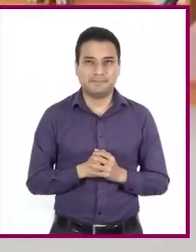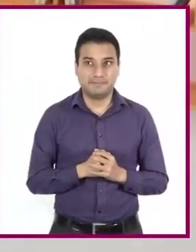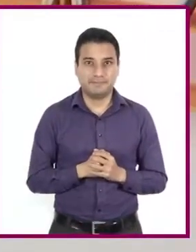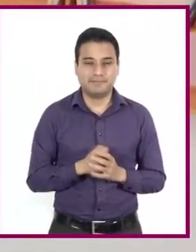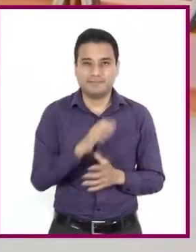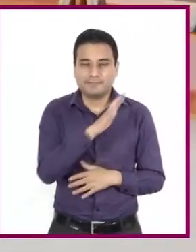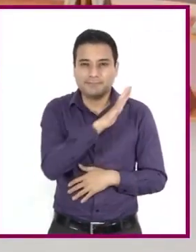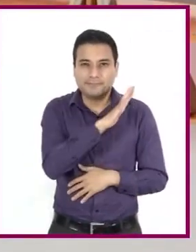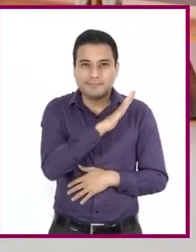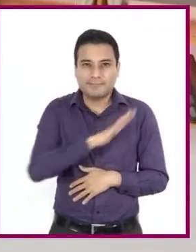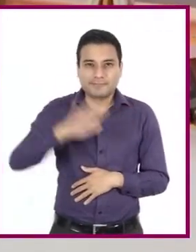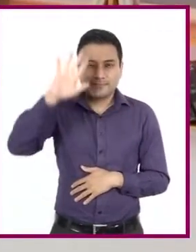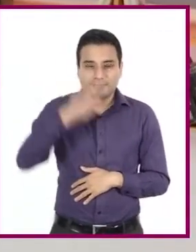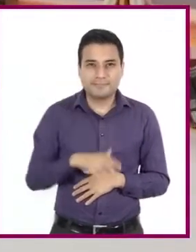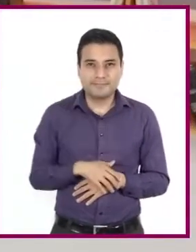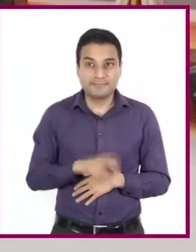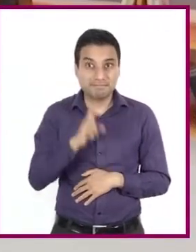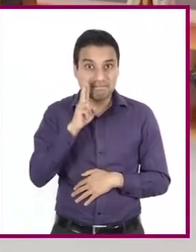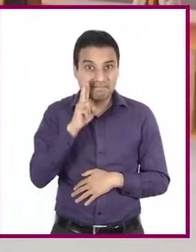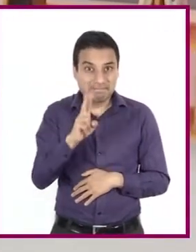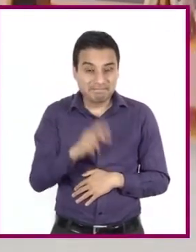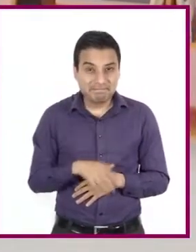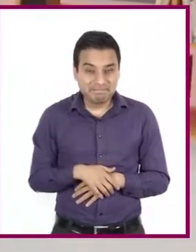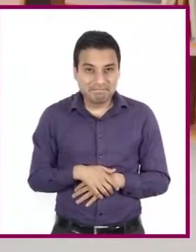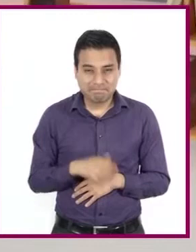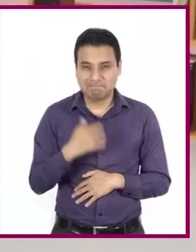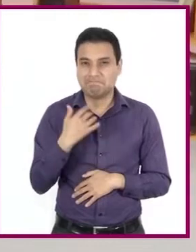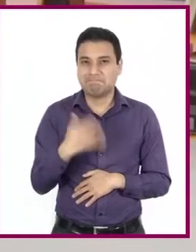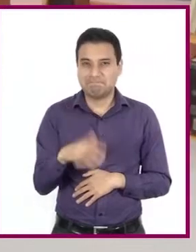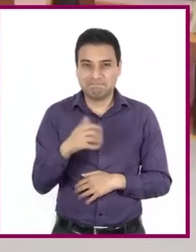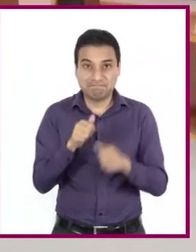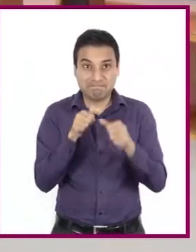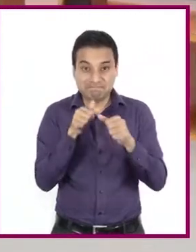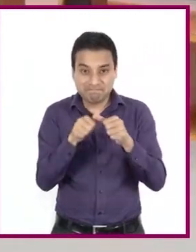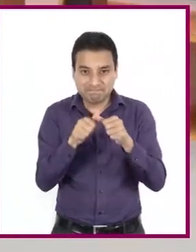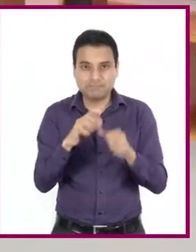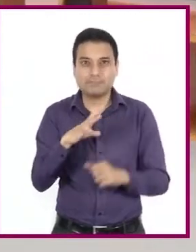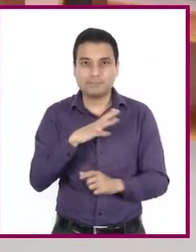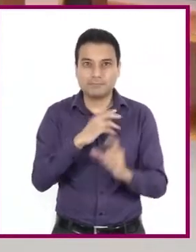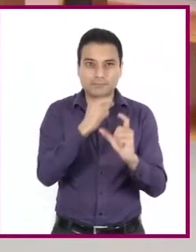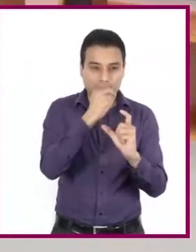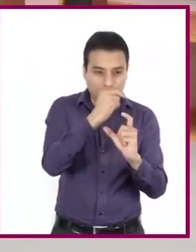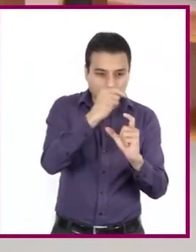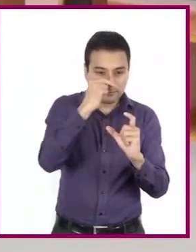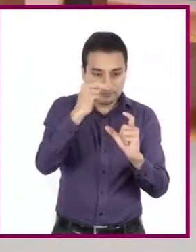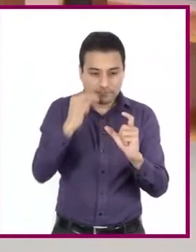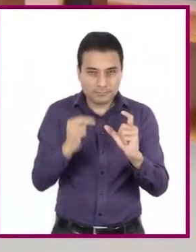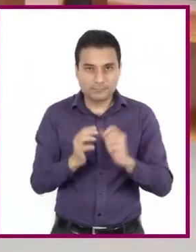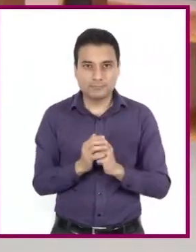¡Increíble! ¿Se dieron cuenta de cada parte que conforma una letra tiene un nombre? ¿Y de que